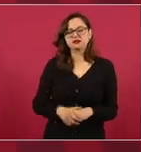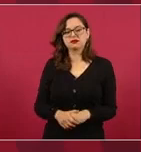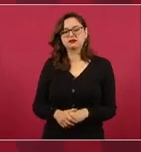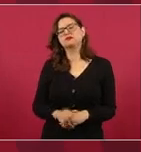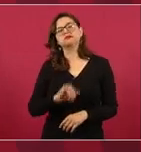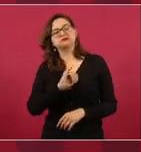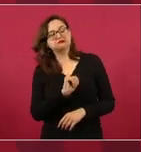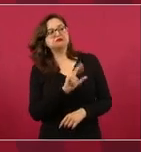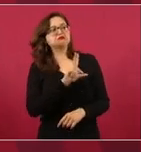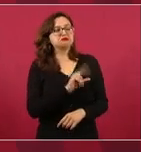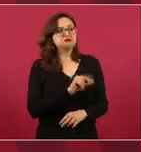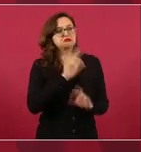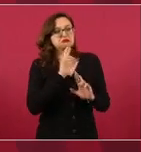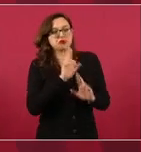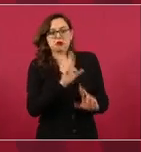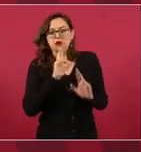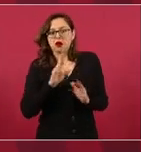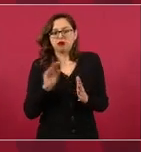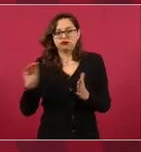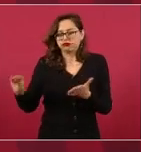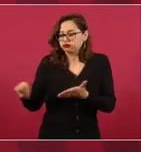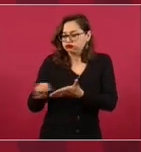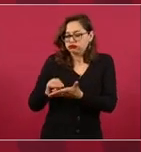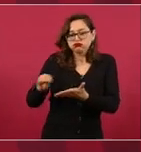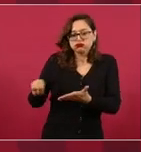Sí, no.